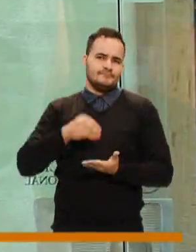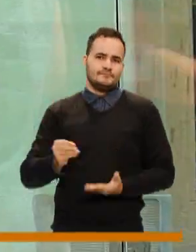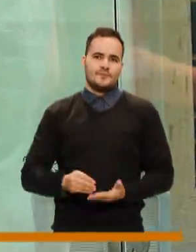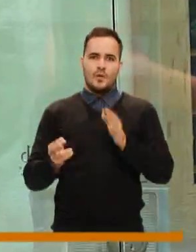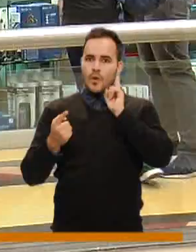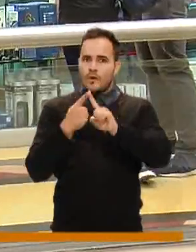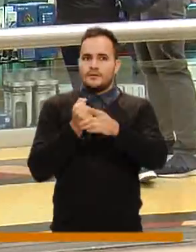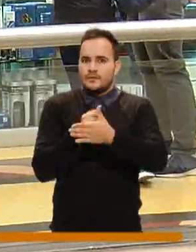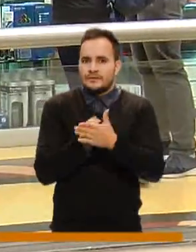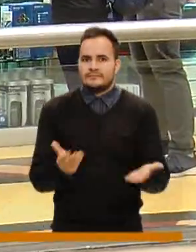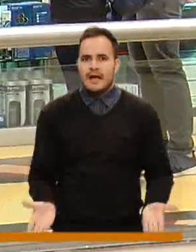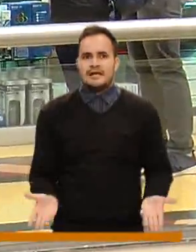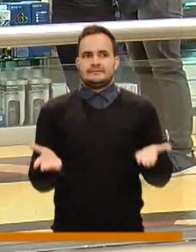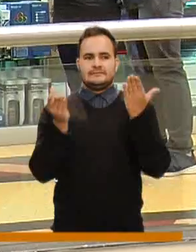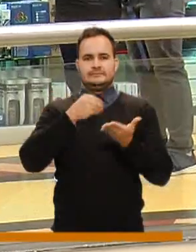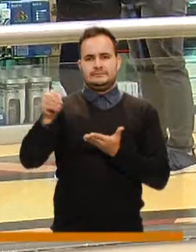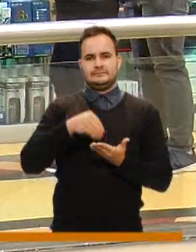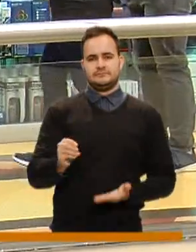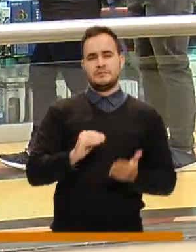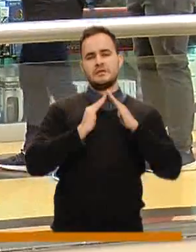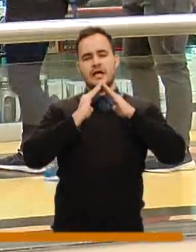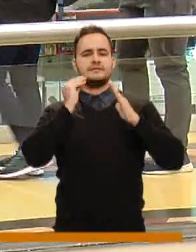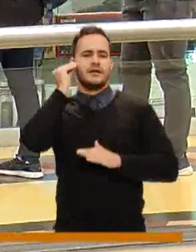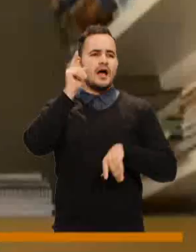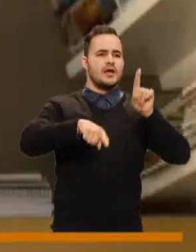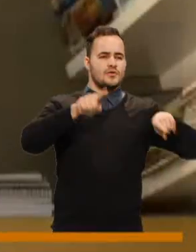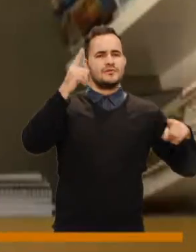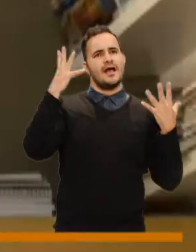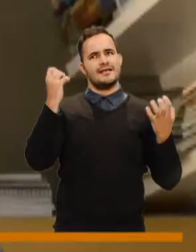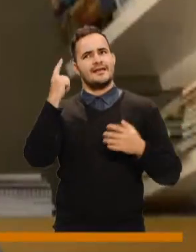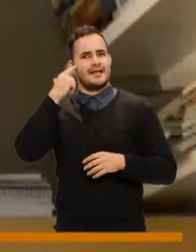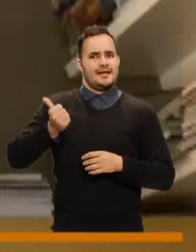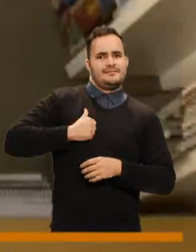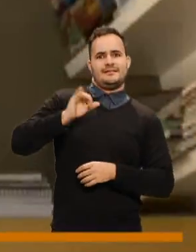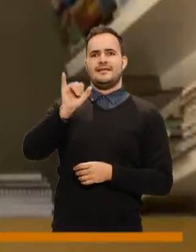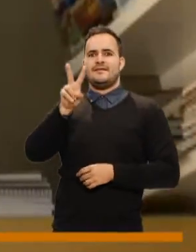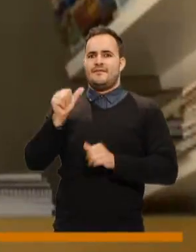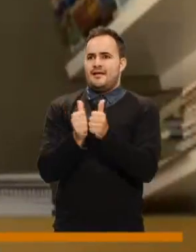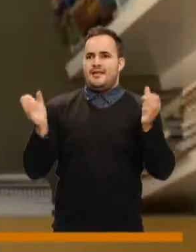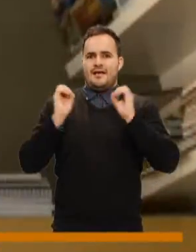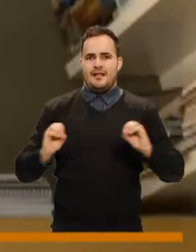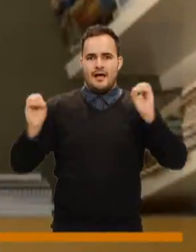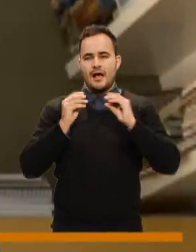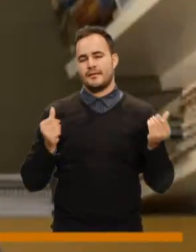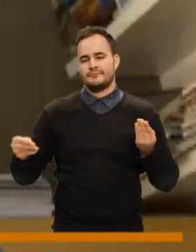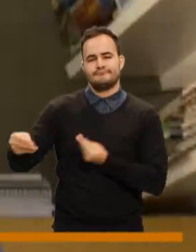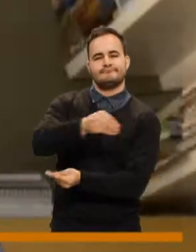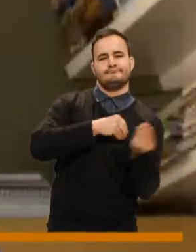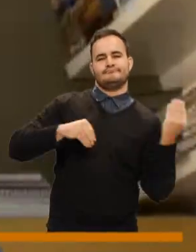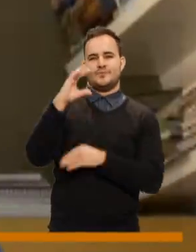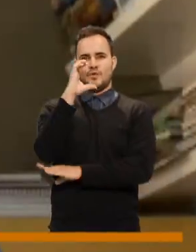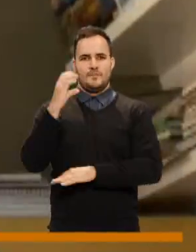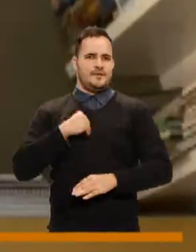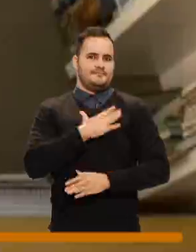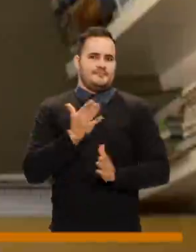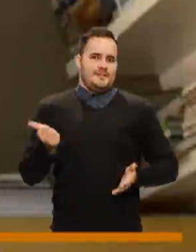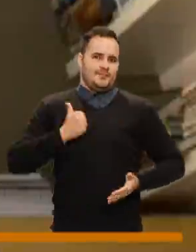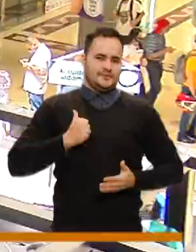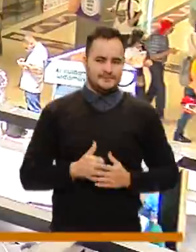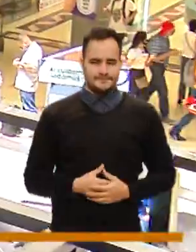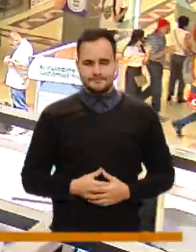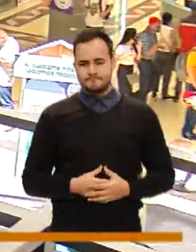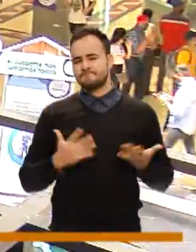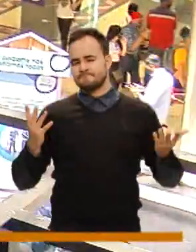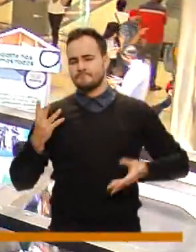el consumo y que permitirá a muchos hogares pues también comprar algunos productos que necesiten, dinamizando la economía de